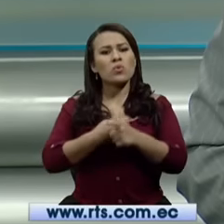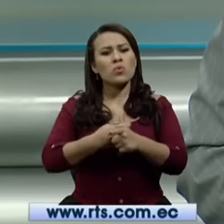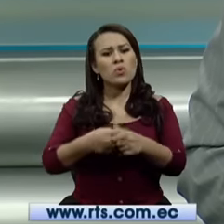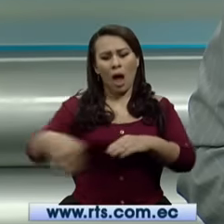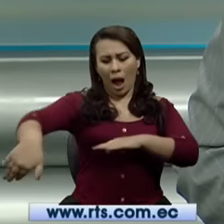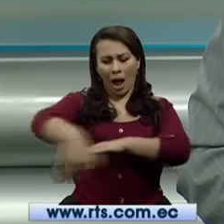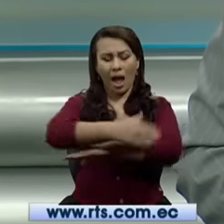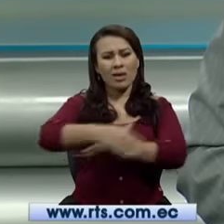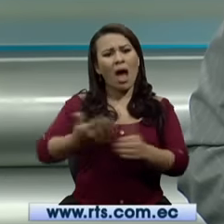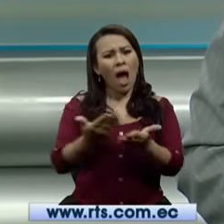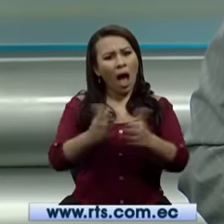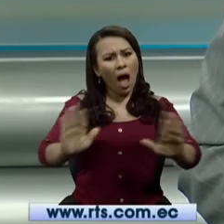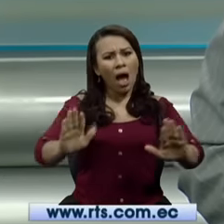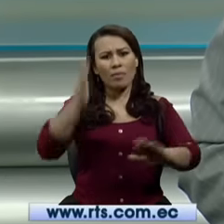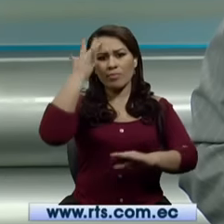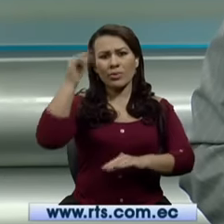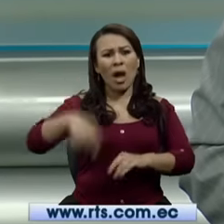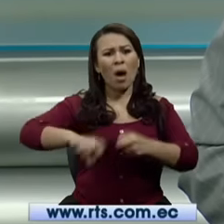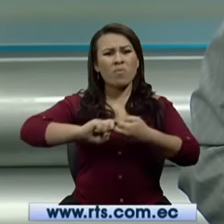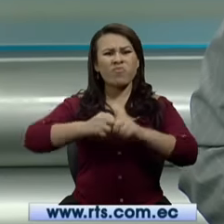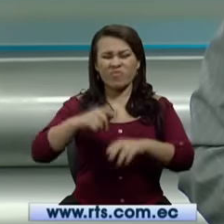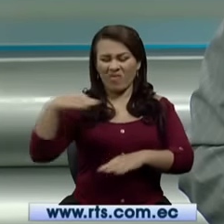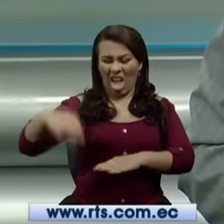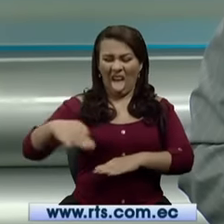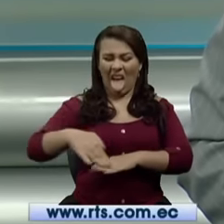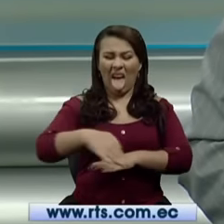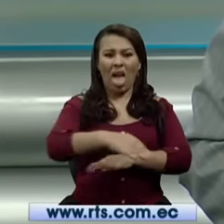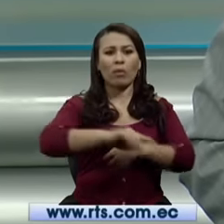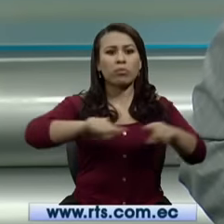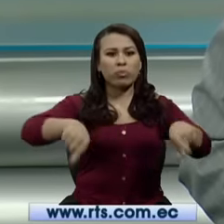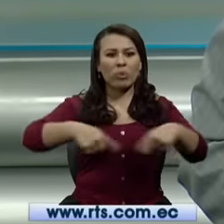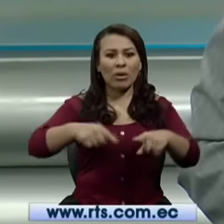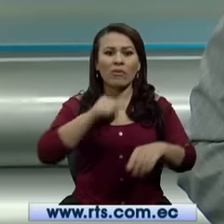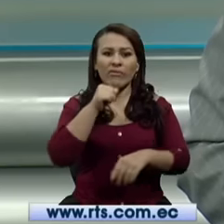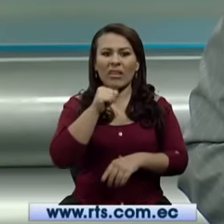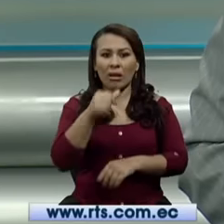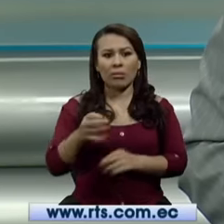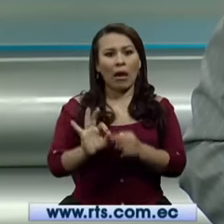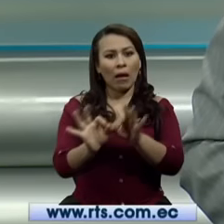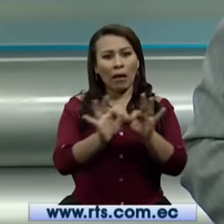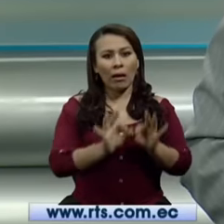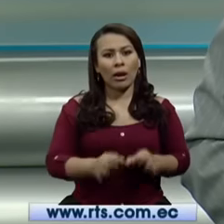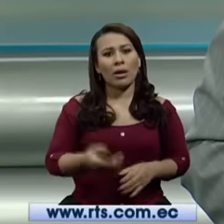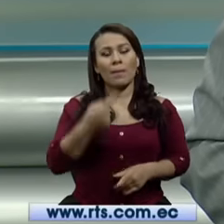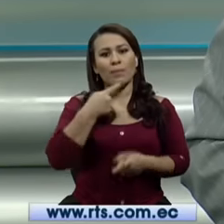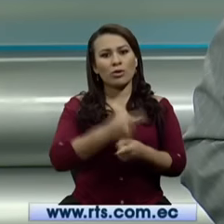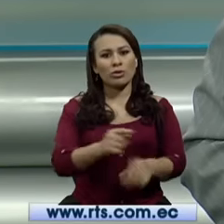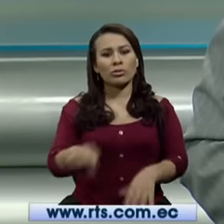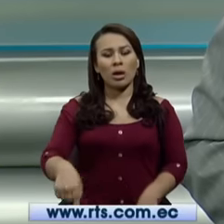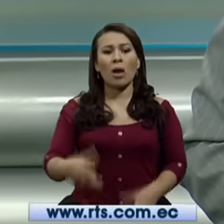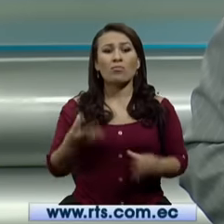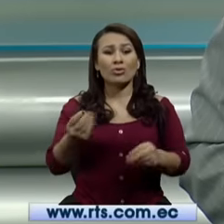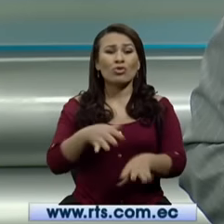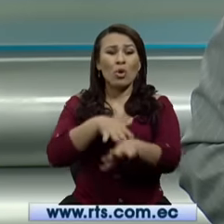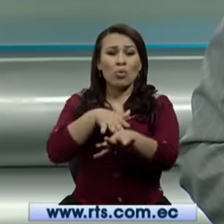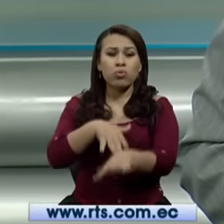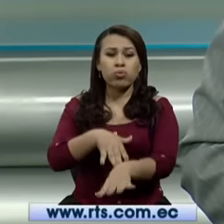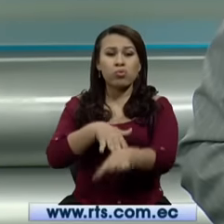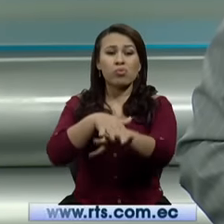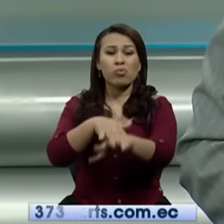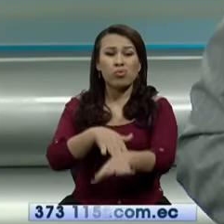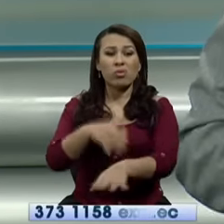vía sea intervenida porque está en pésimo estado y dicen que eso eso ocasiona el congestionamiento